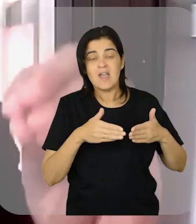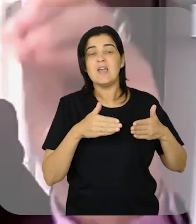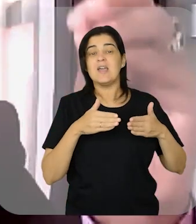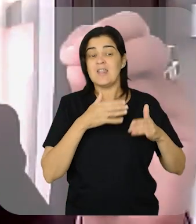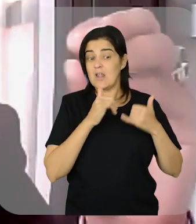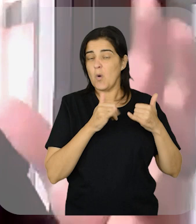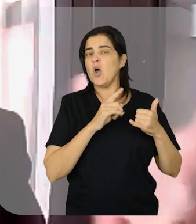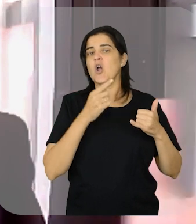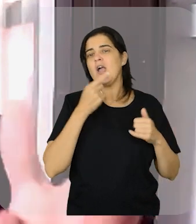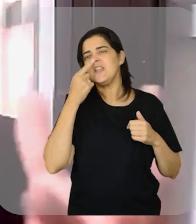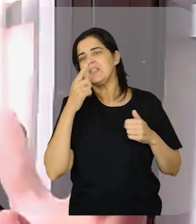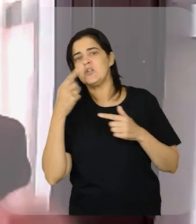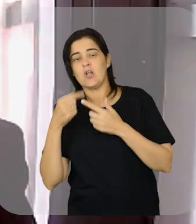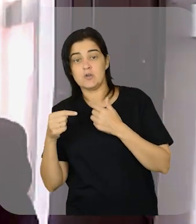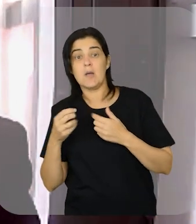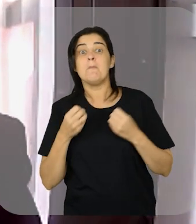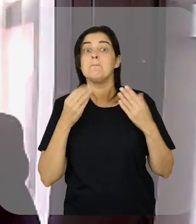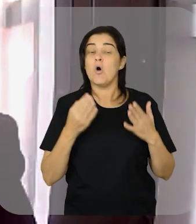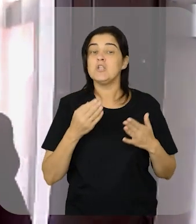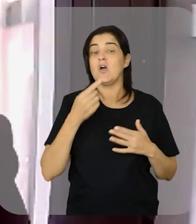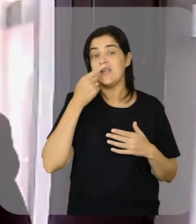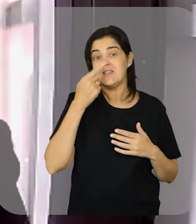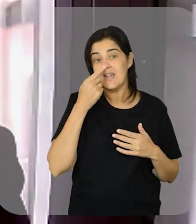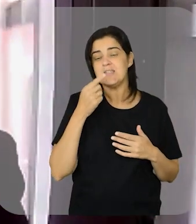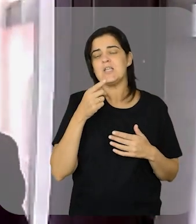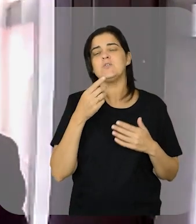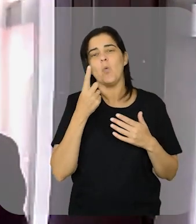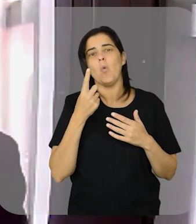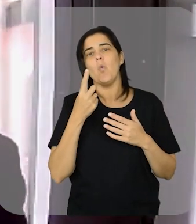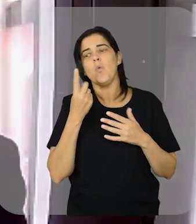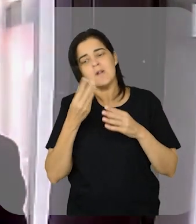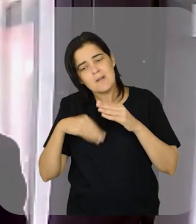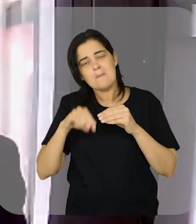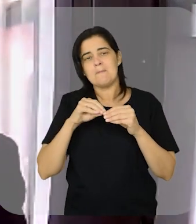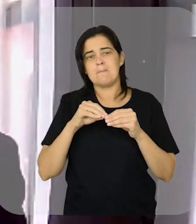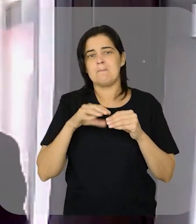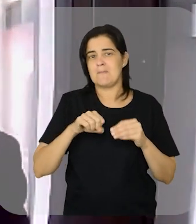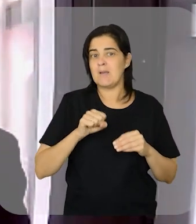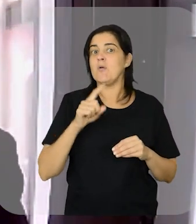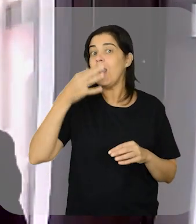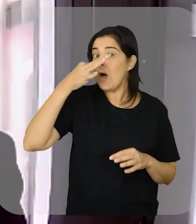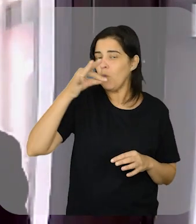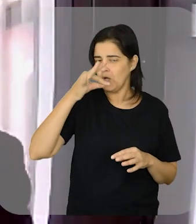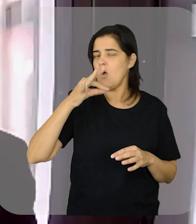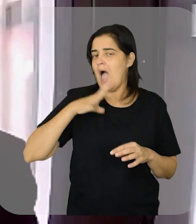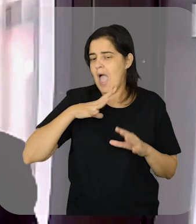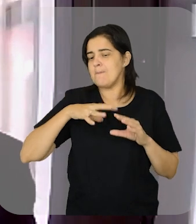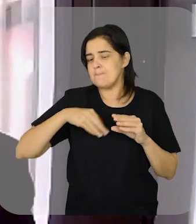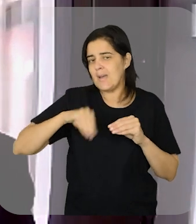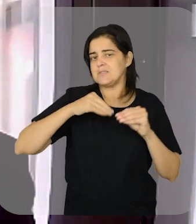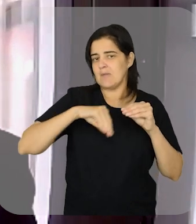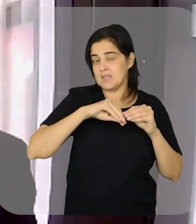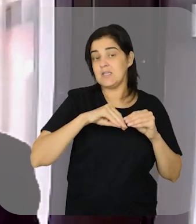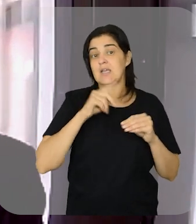en el interés o en otras cosas. Por eso el interés es una herramienta más, pero no es la única. Yo creo que es muy